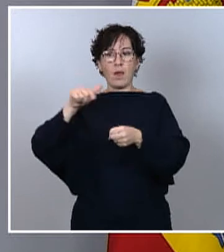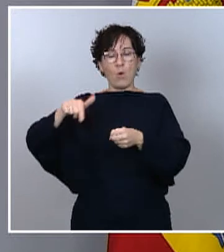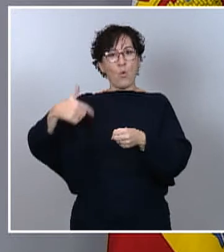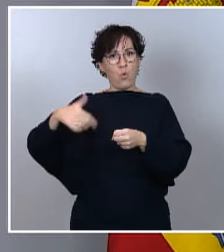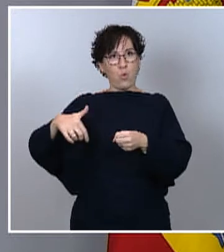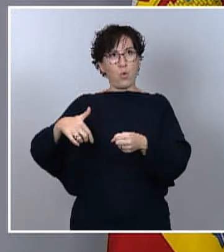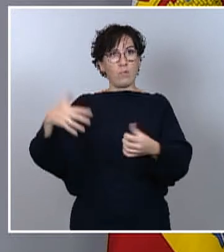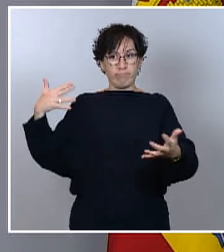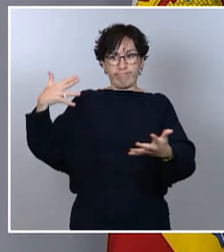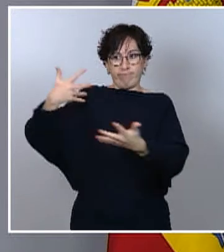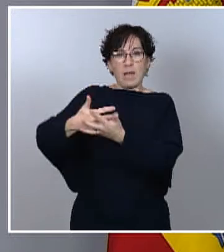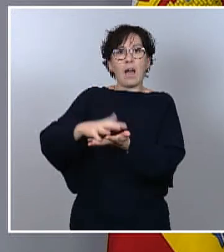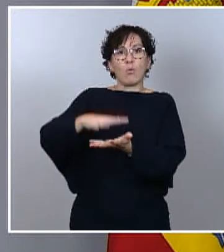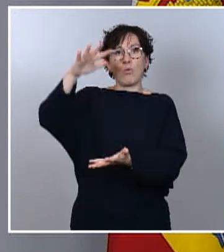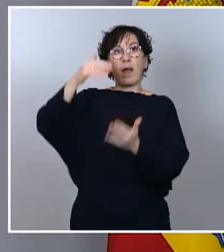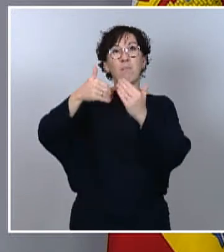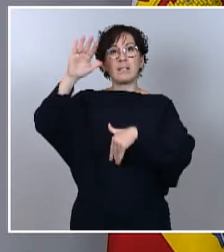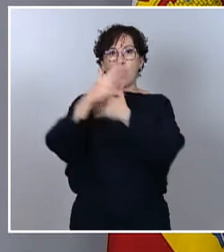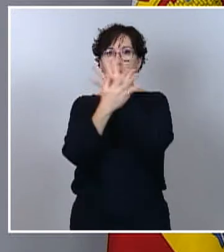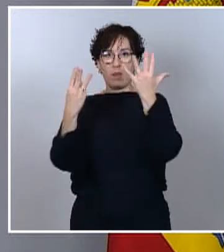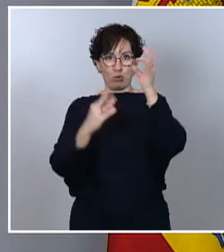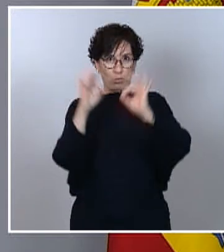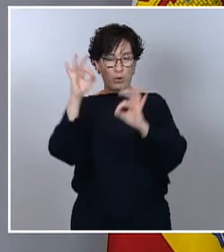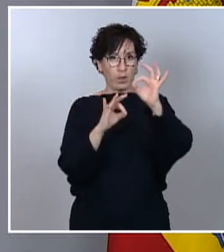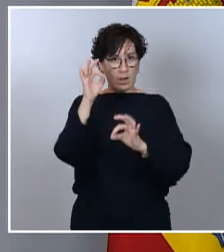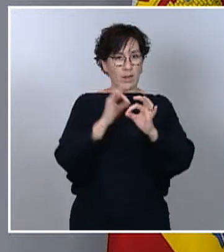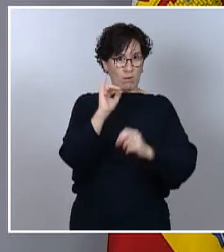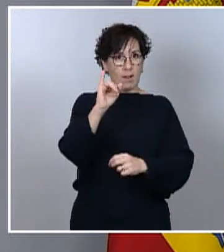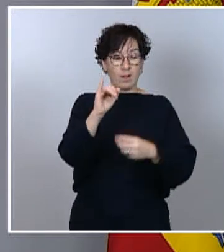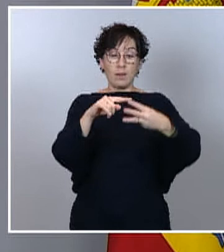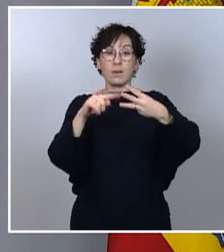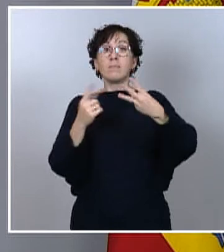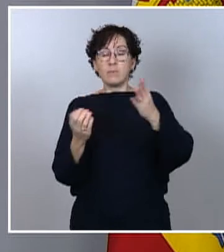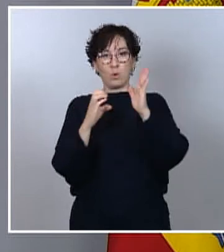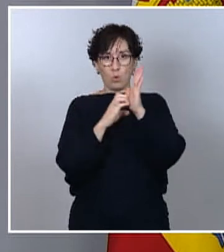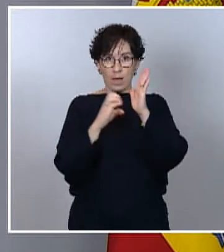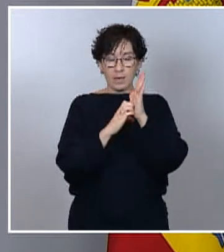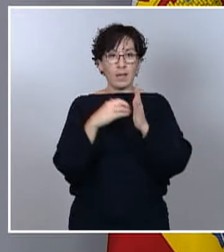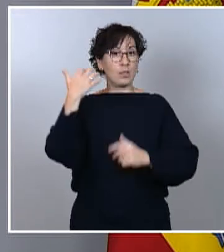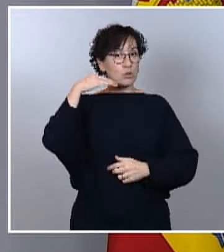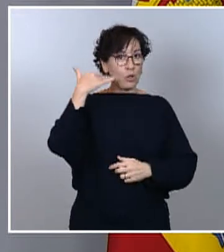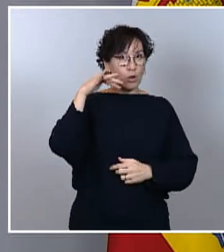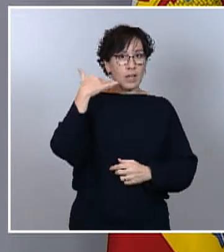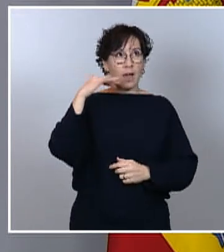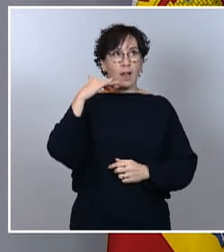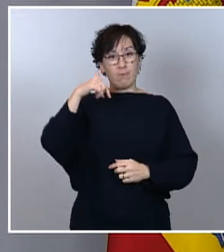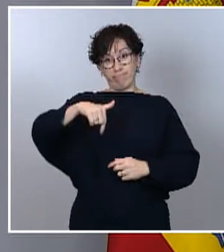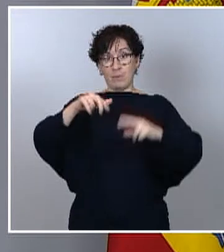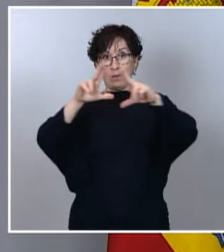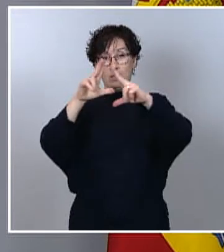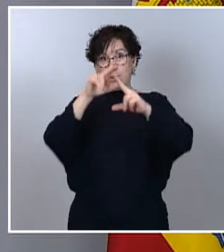de más del 18%. Estas provincias son Cuenca, Soria y la Comunidad de Madrid, que es